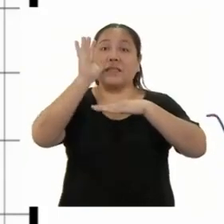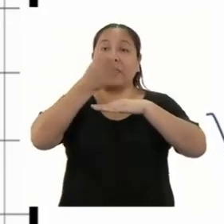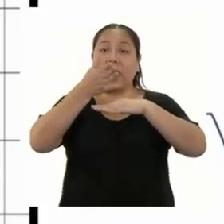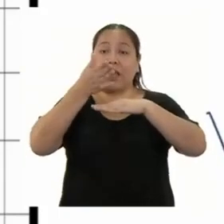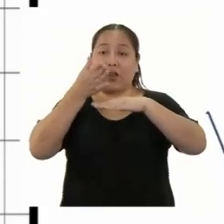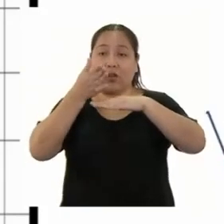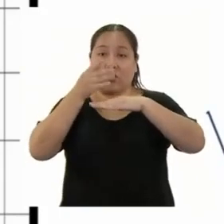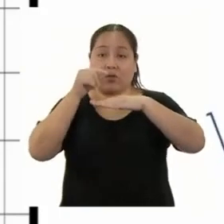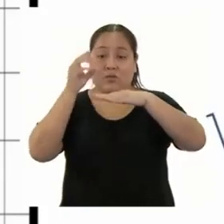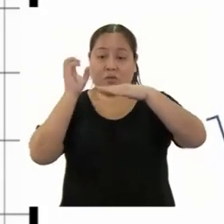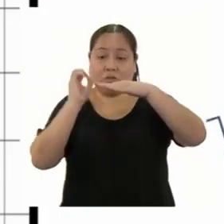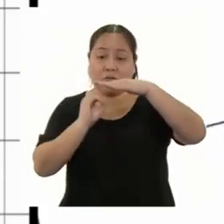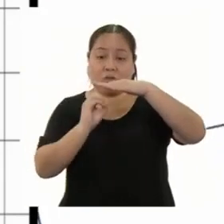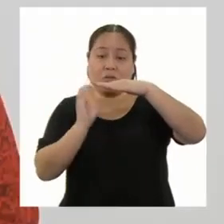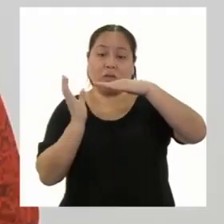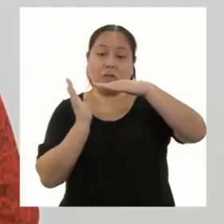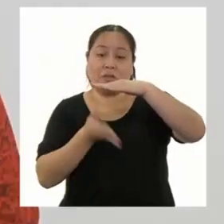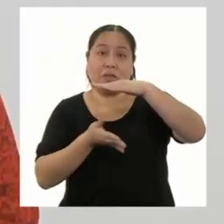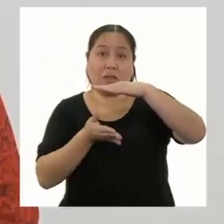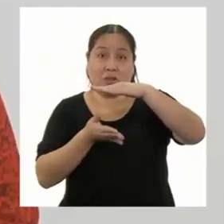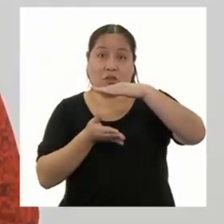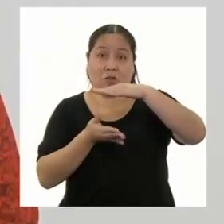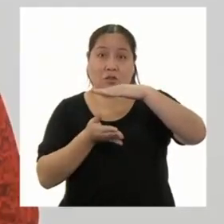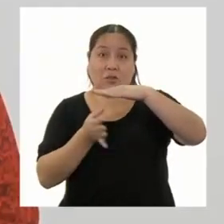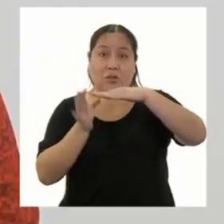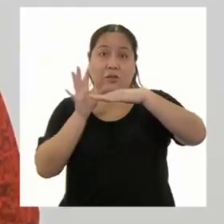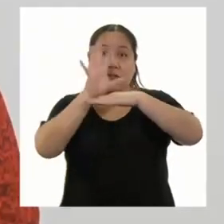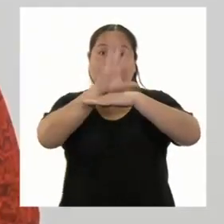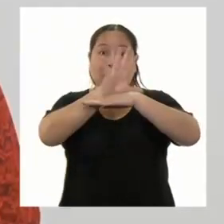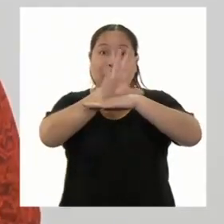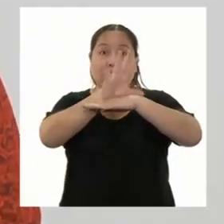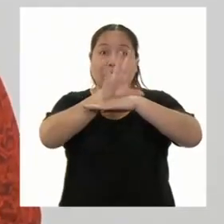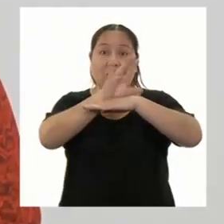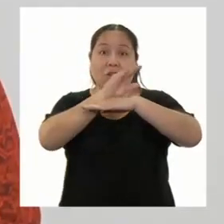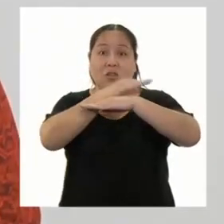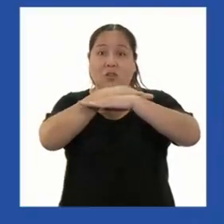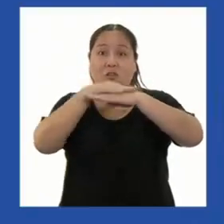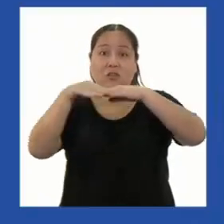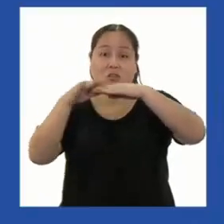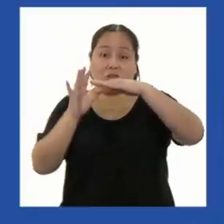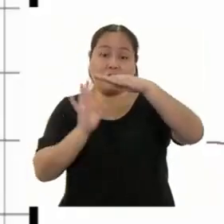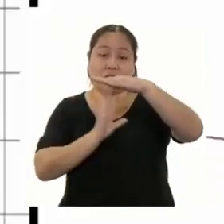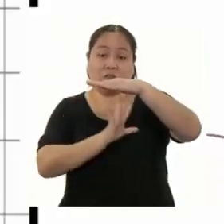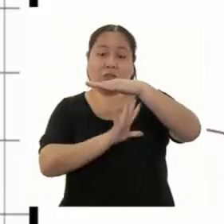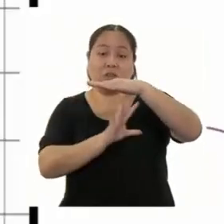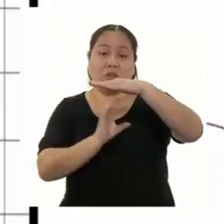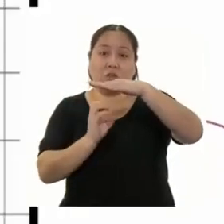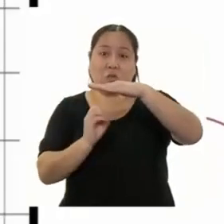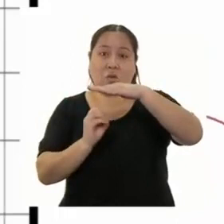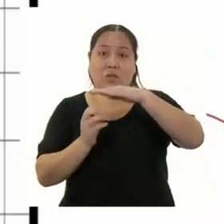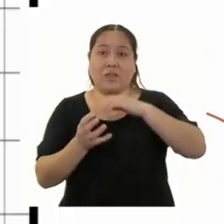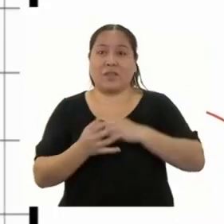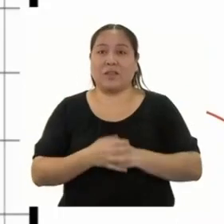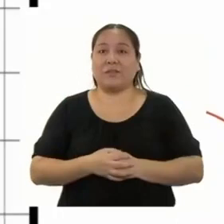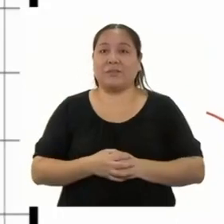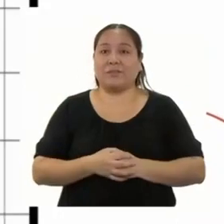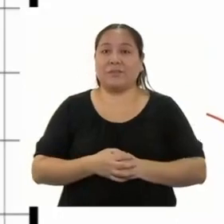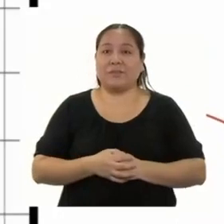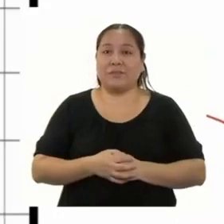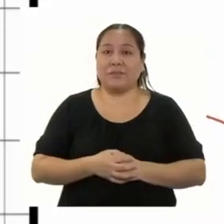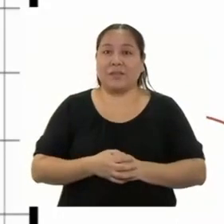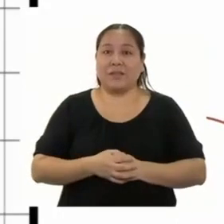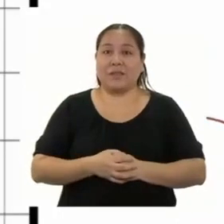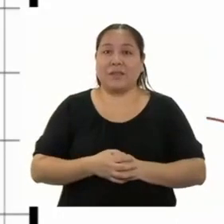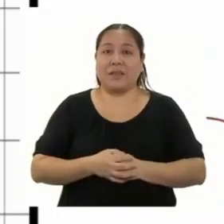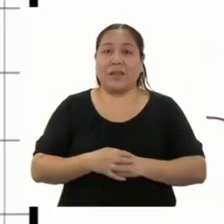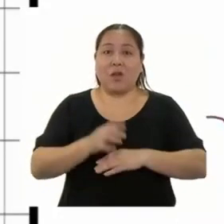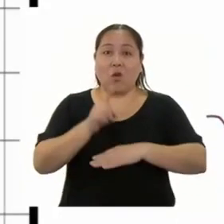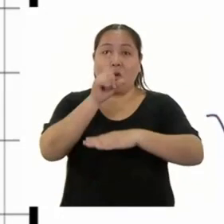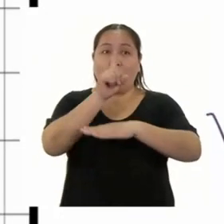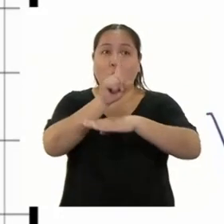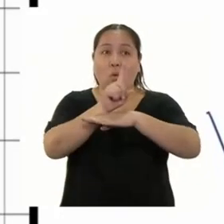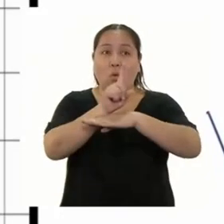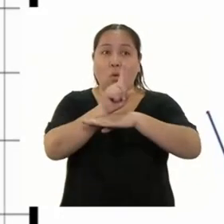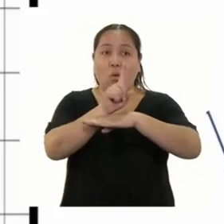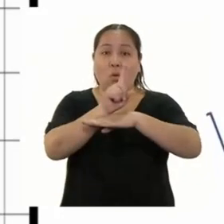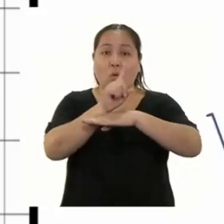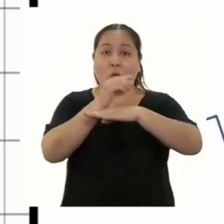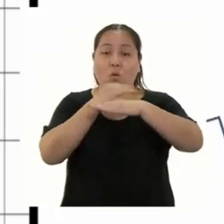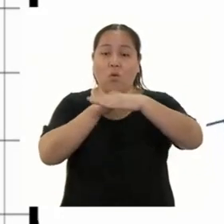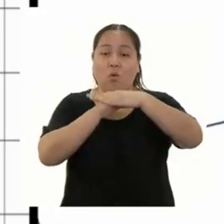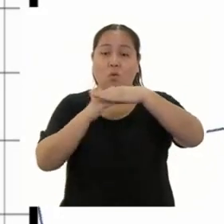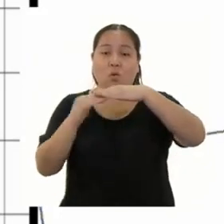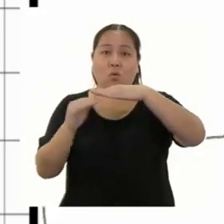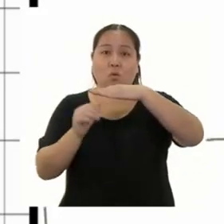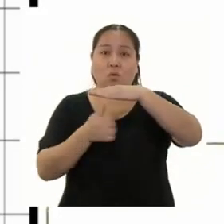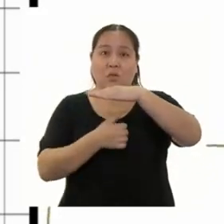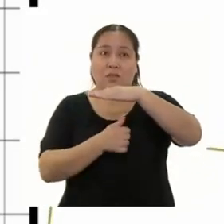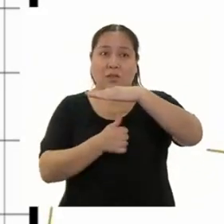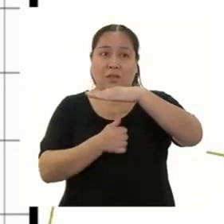0 a cada término, nos queda 5 y 50. Y tenemos que la quinta de 5 es 1 y la